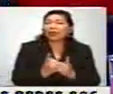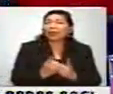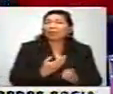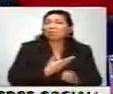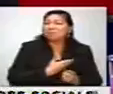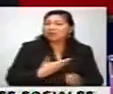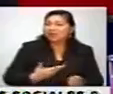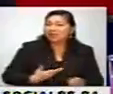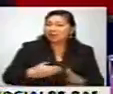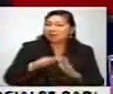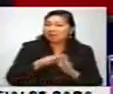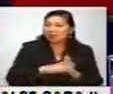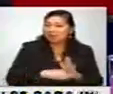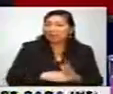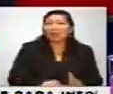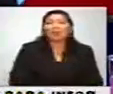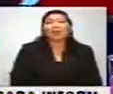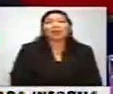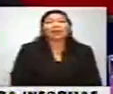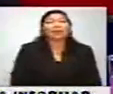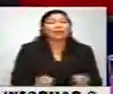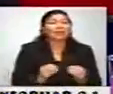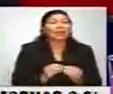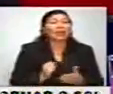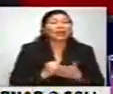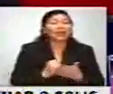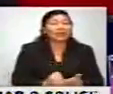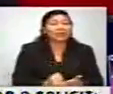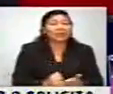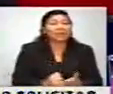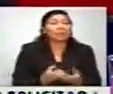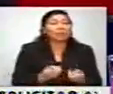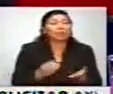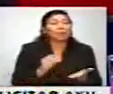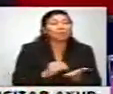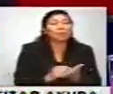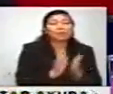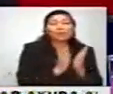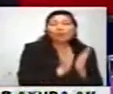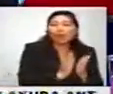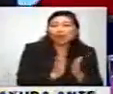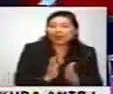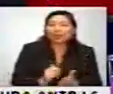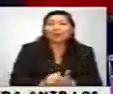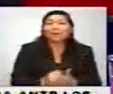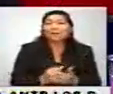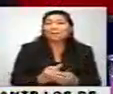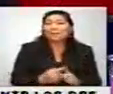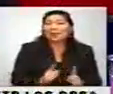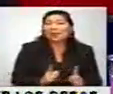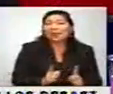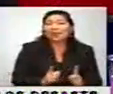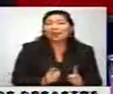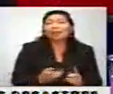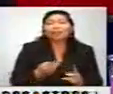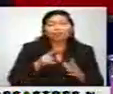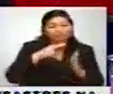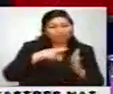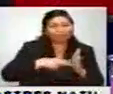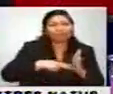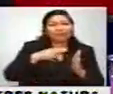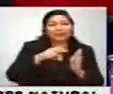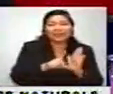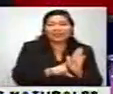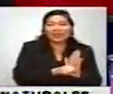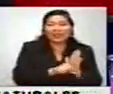Ejecutivo y los gobiernos regionales, los gores ejecutivos, está ayudando a hacer una cosa mucho más ordenada. Sin embargo, sí hay que revisar un poco más